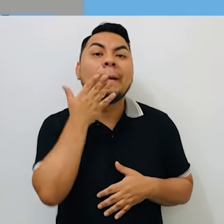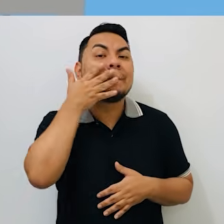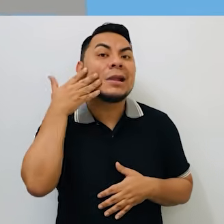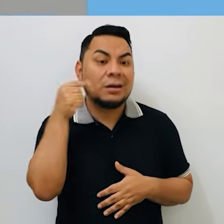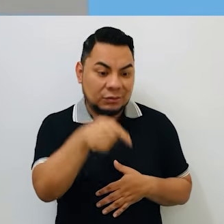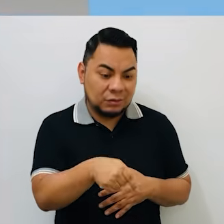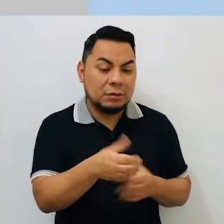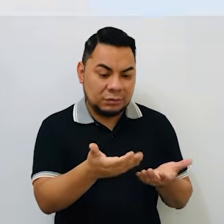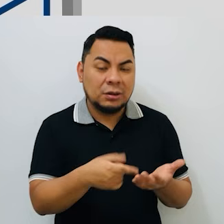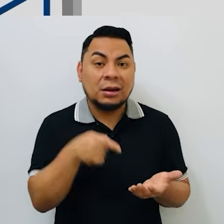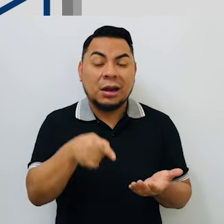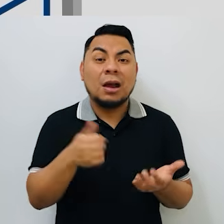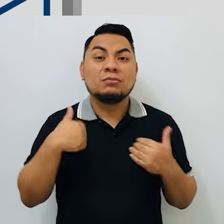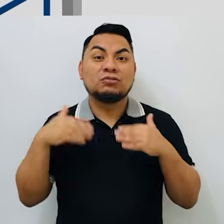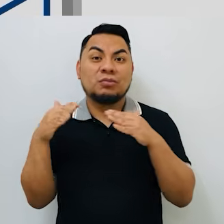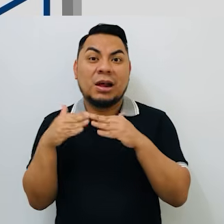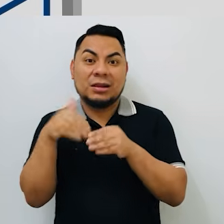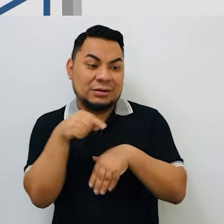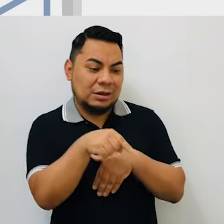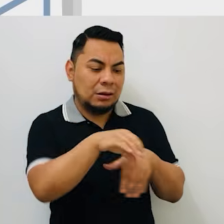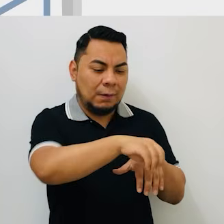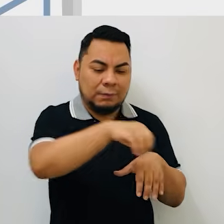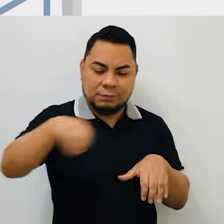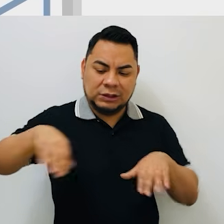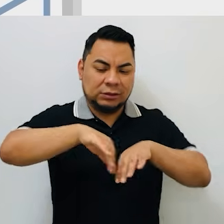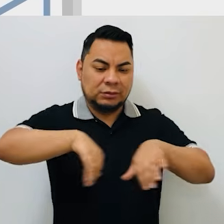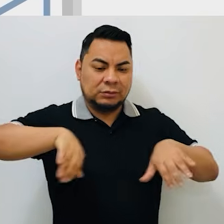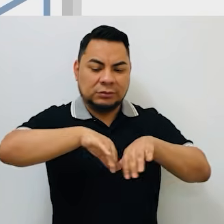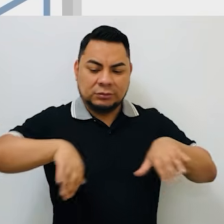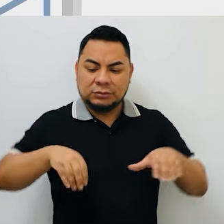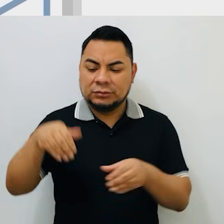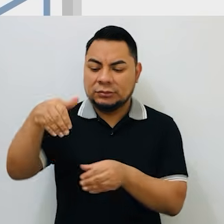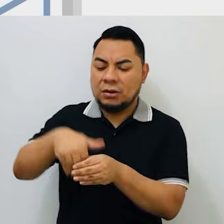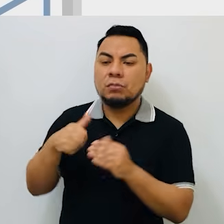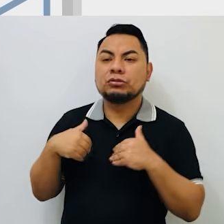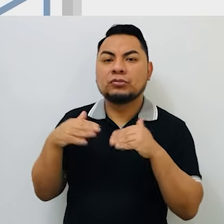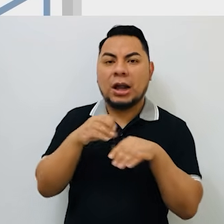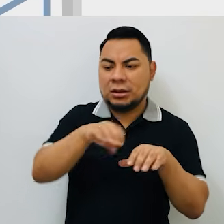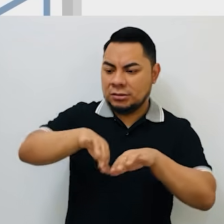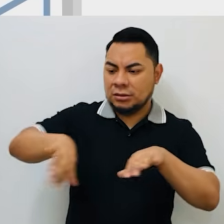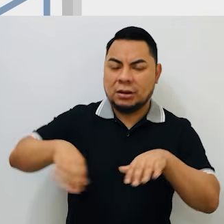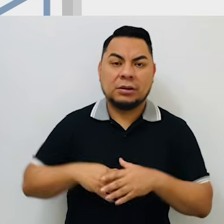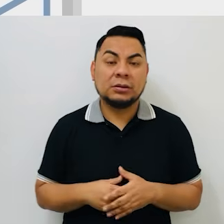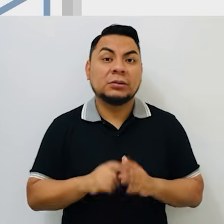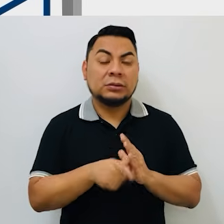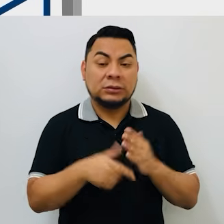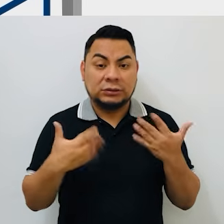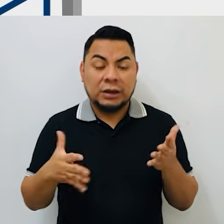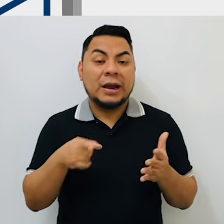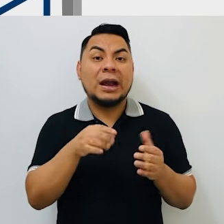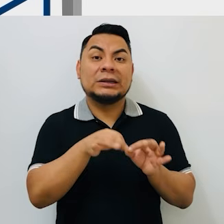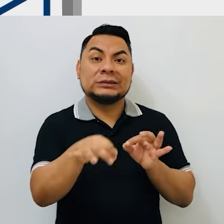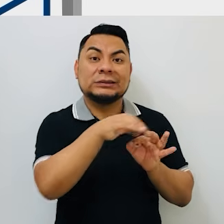de color blanco. Si hay cédulas municipales, las separan y las colocan en el ánfora municipal. Luego